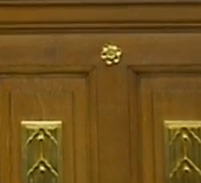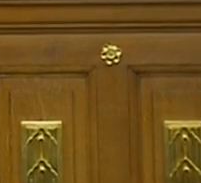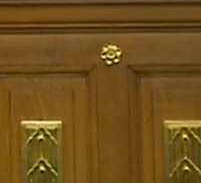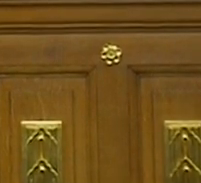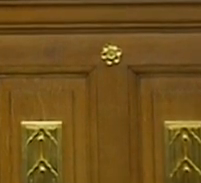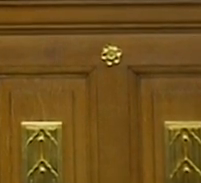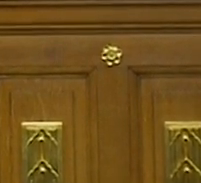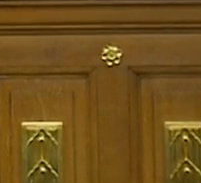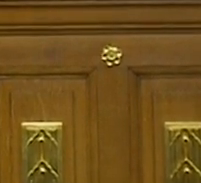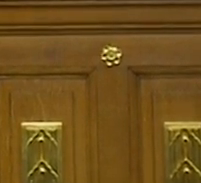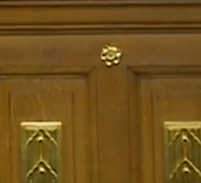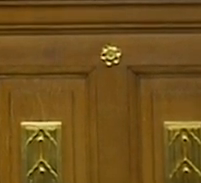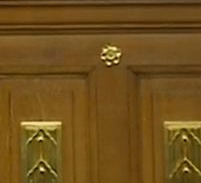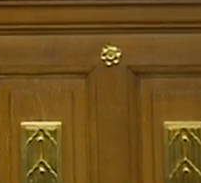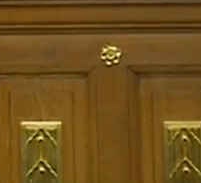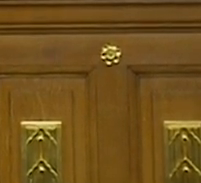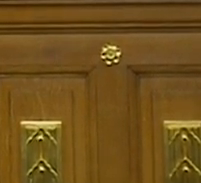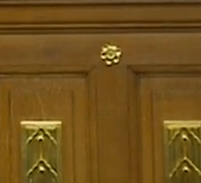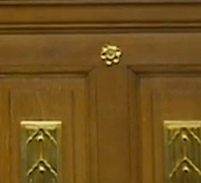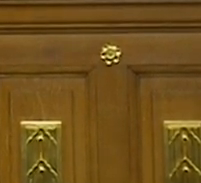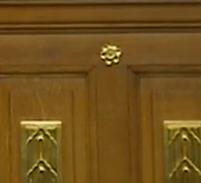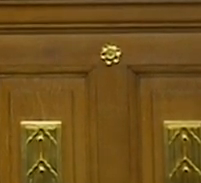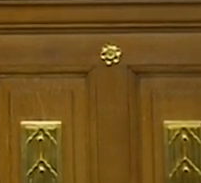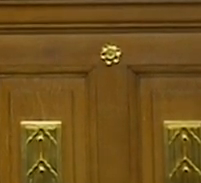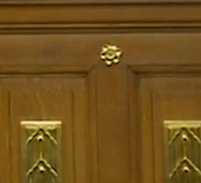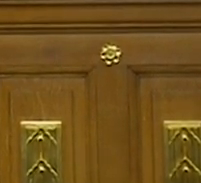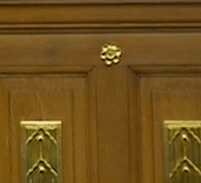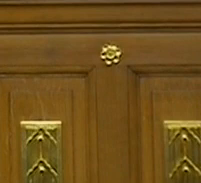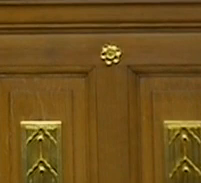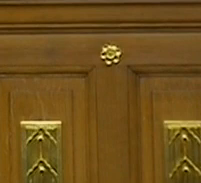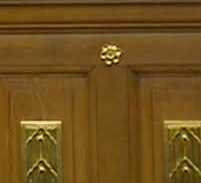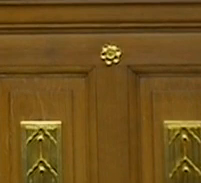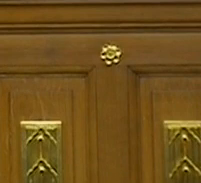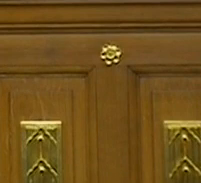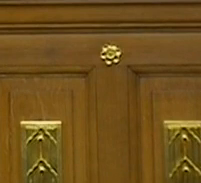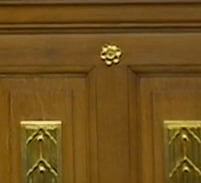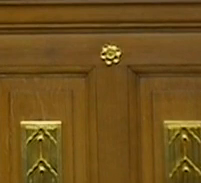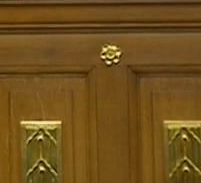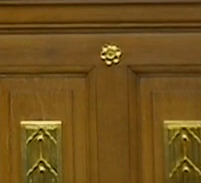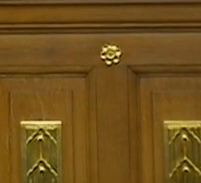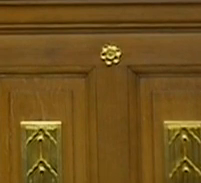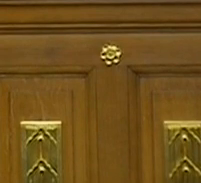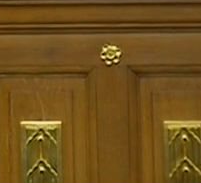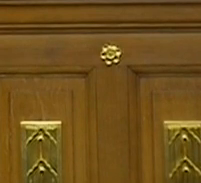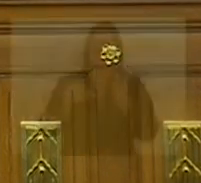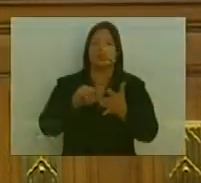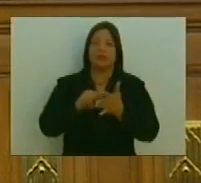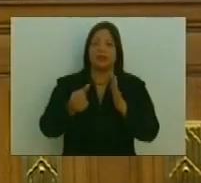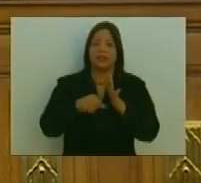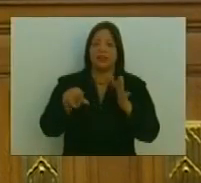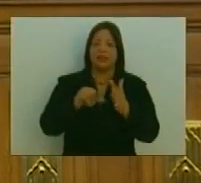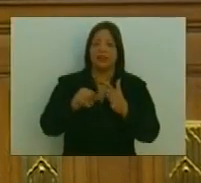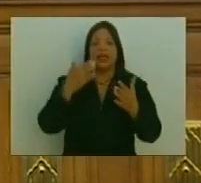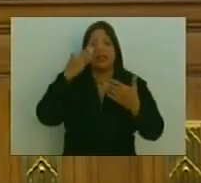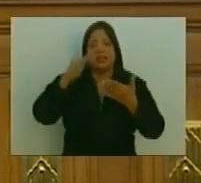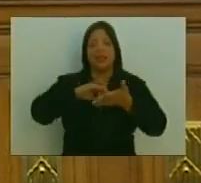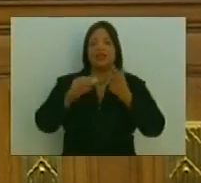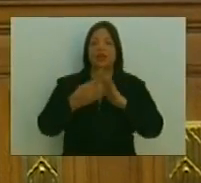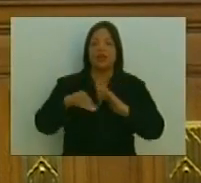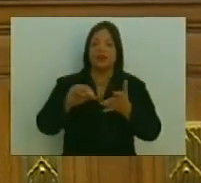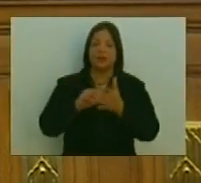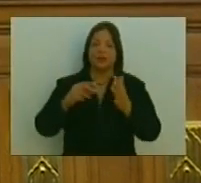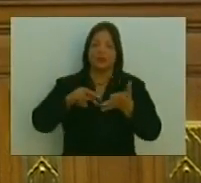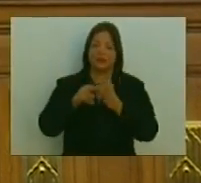Qué feliz me siento hoy aquí, en este estrado donde el comandante Chávez nos empezó a imprimir dentro de